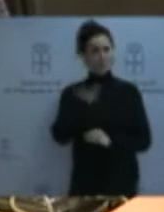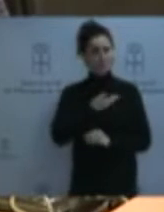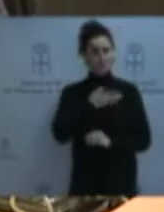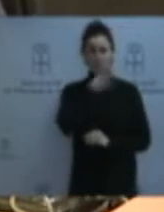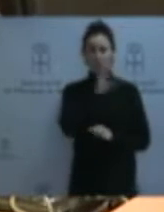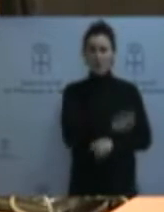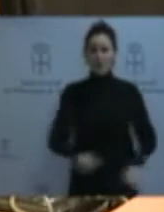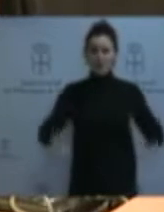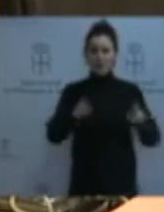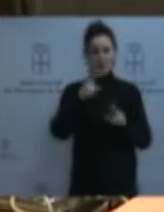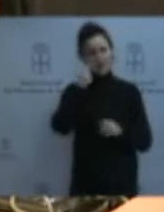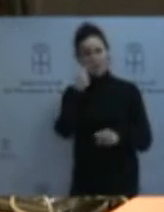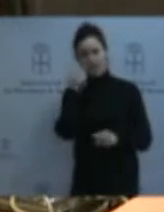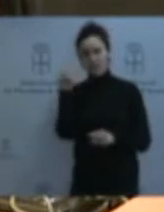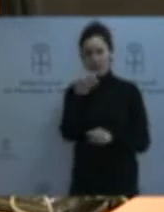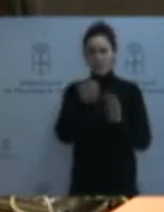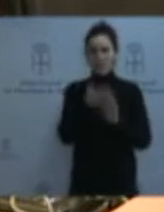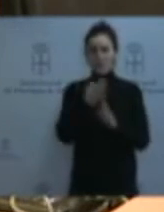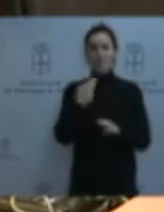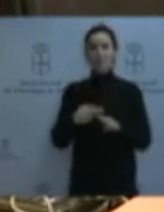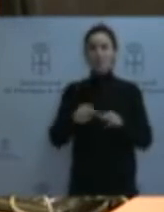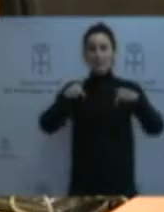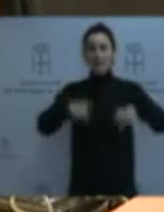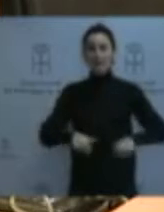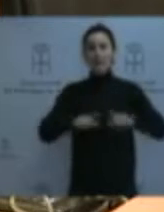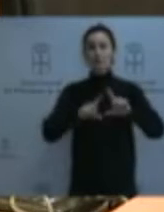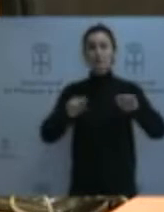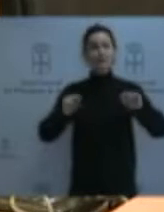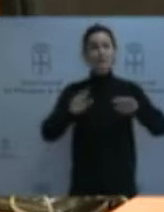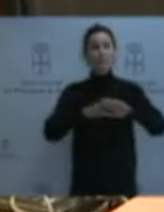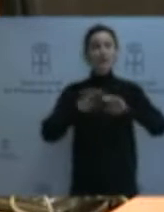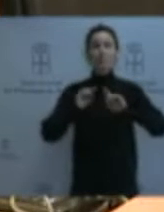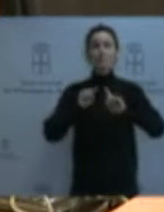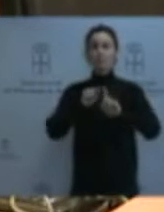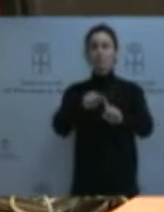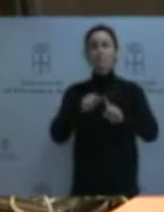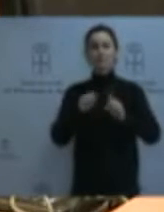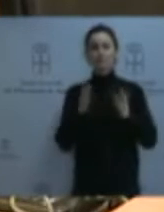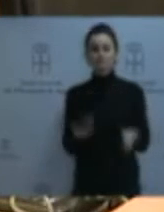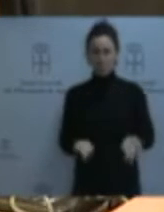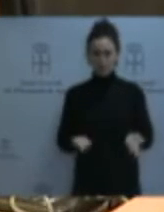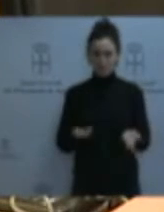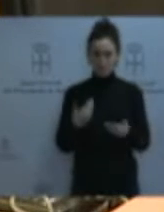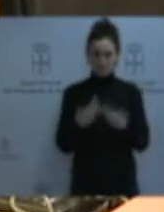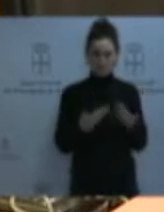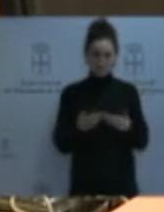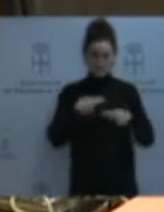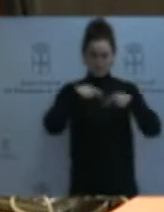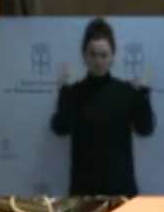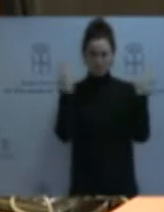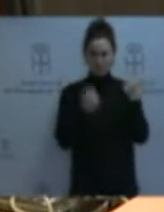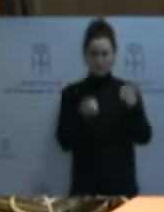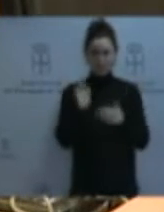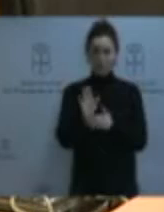a reconducir un poquitín cuál es la política que se tiene que plantear desde Asturias a la hora de afrontar los procesos de empleo público. De la